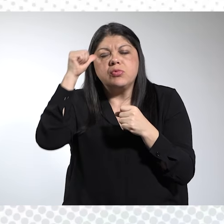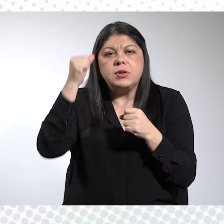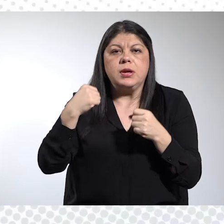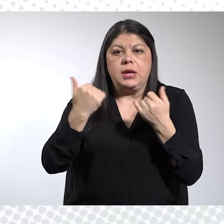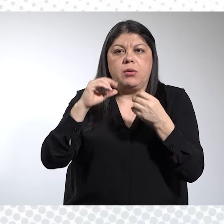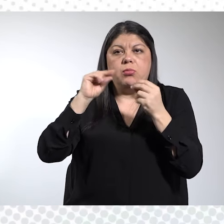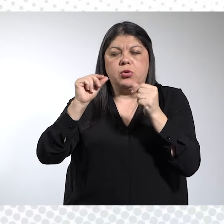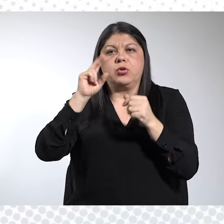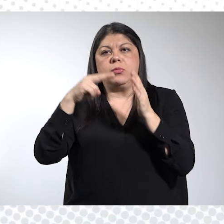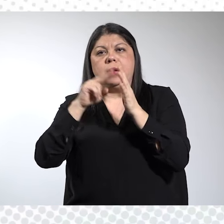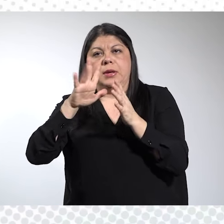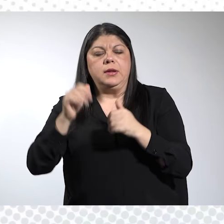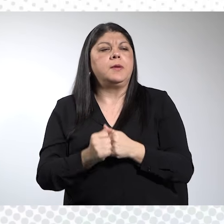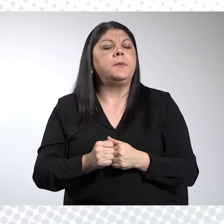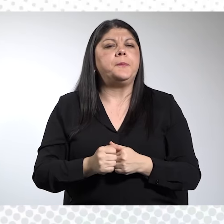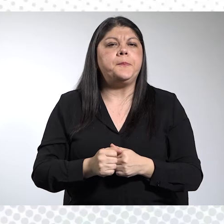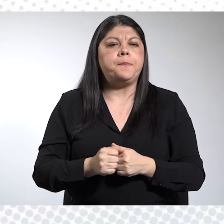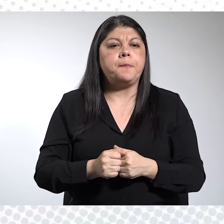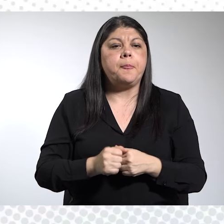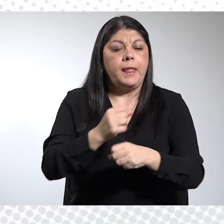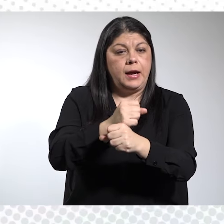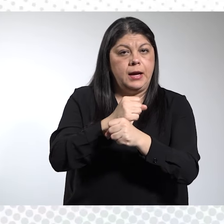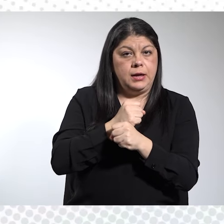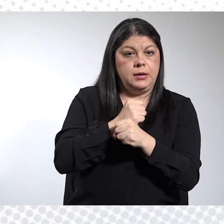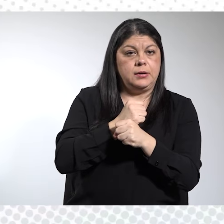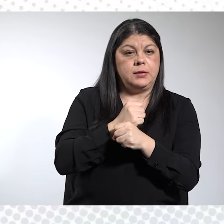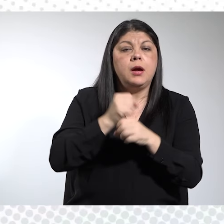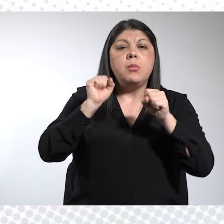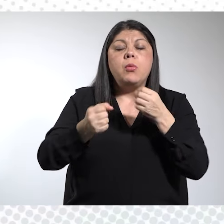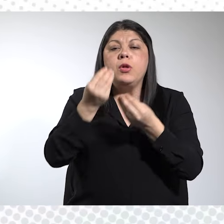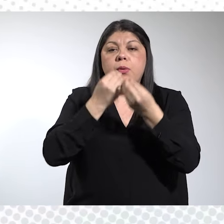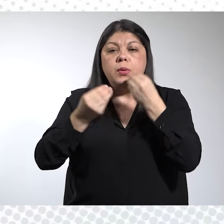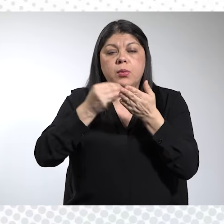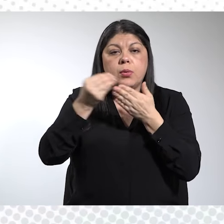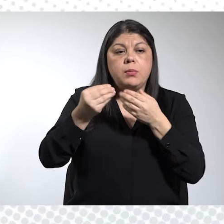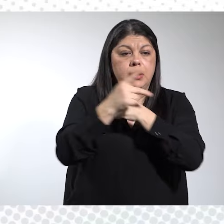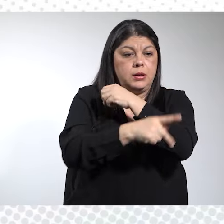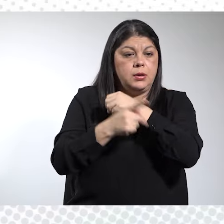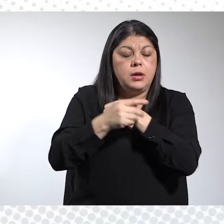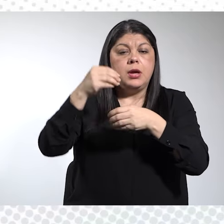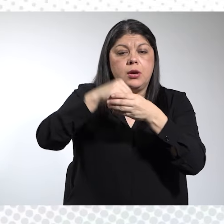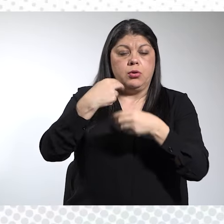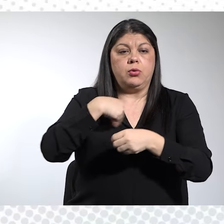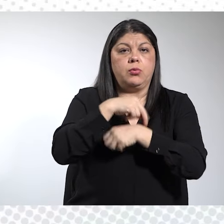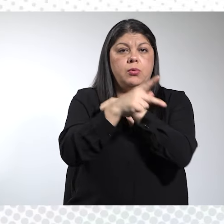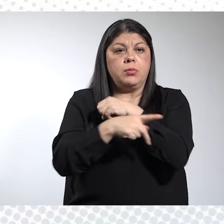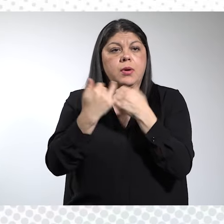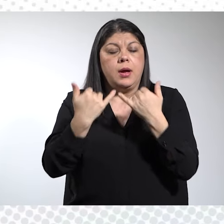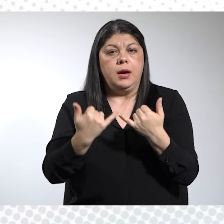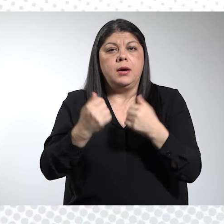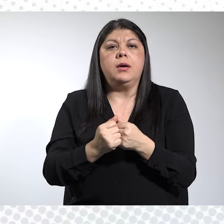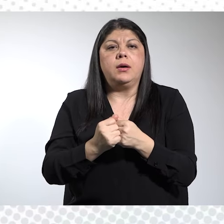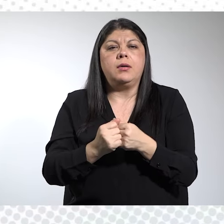en el 2025. Exacto. La seguridad alimentaria de los países, incluido el nuestro, es